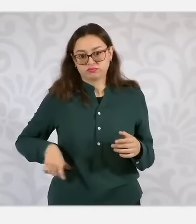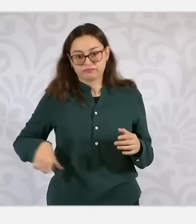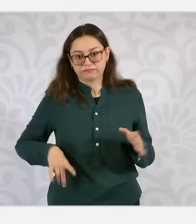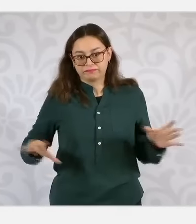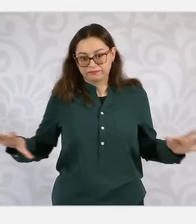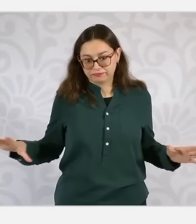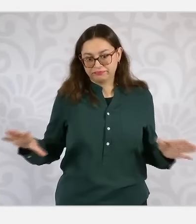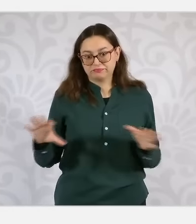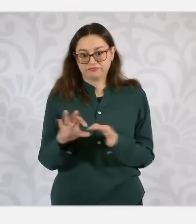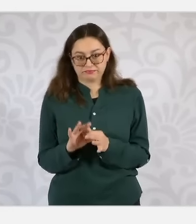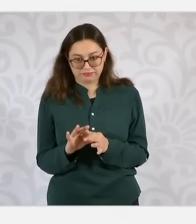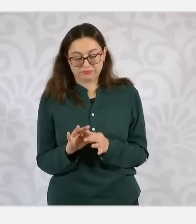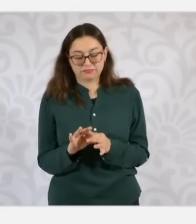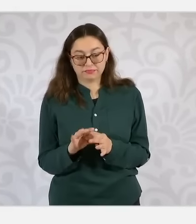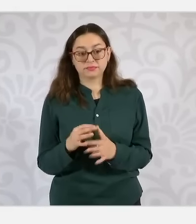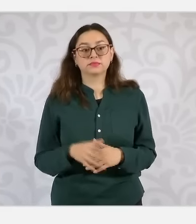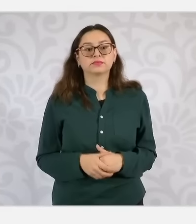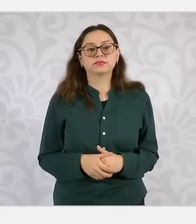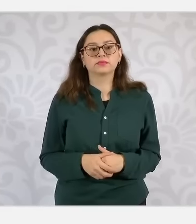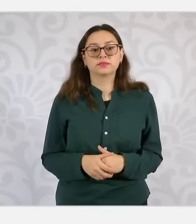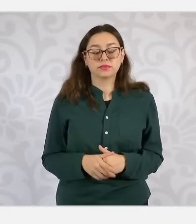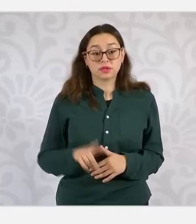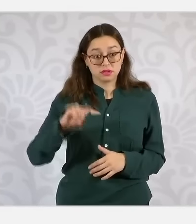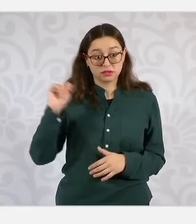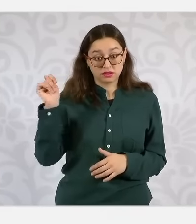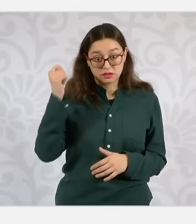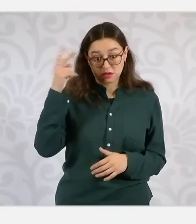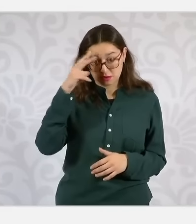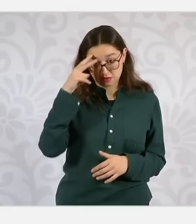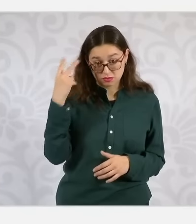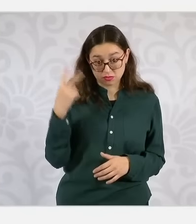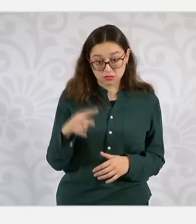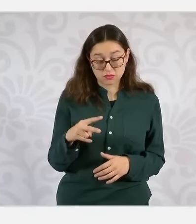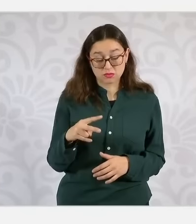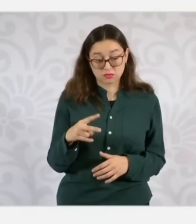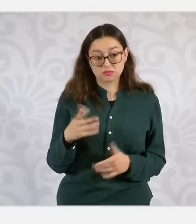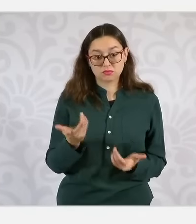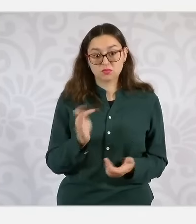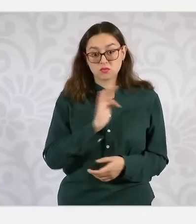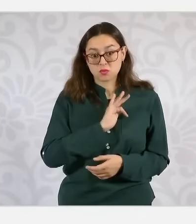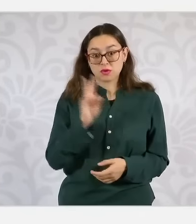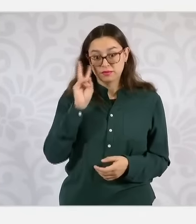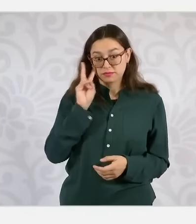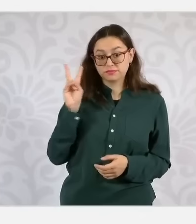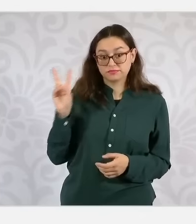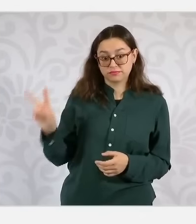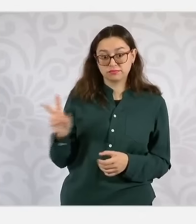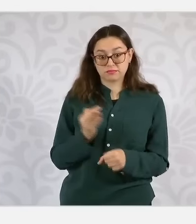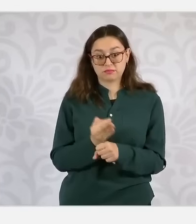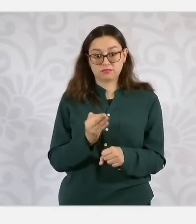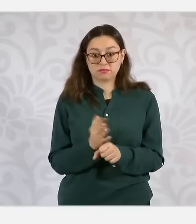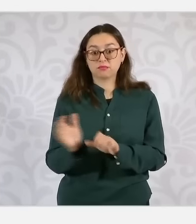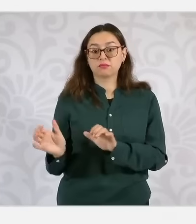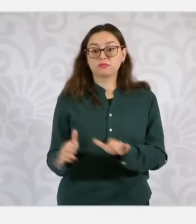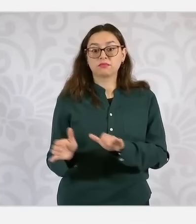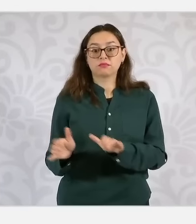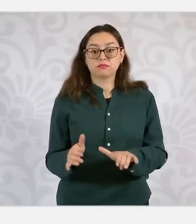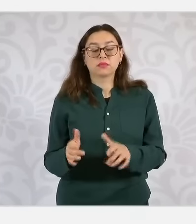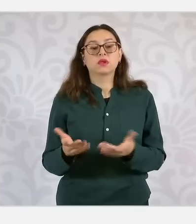gobierno. El Tecnológico Nacional de México, como lo ven en la gráfica, cuenta actualmente con